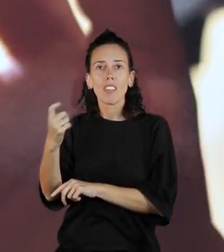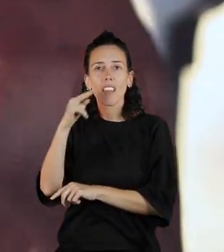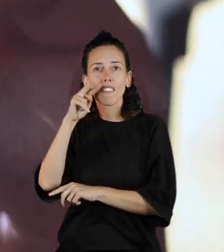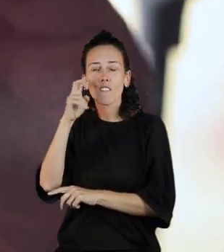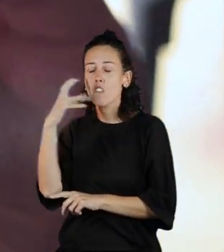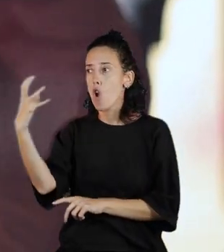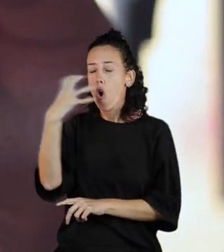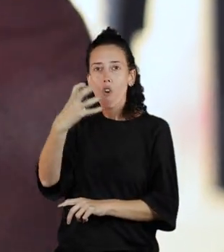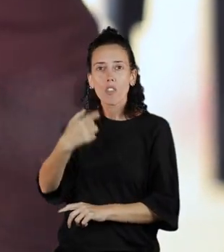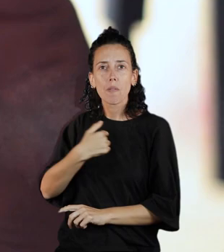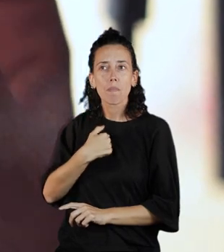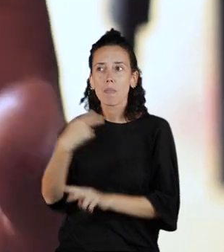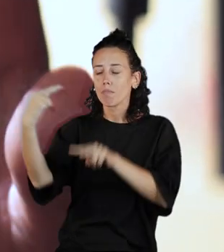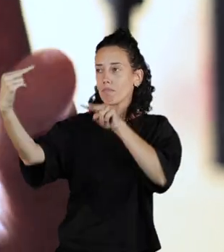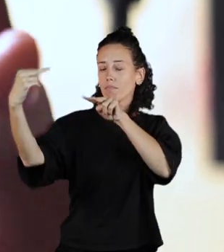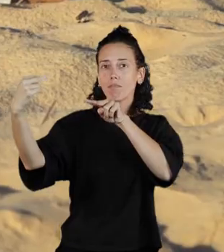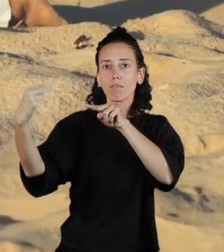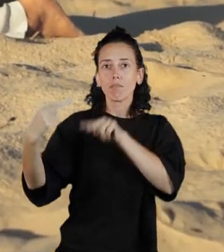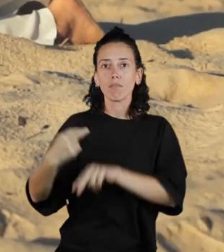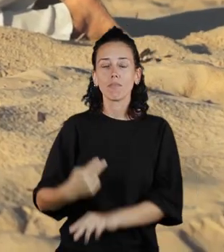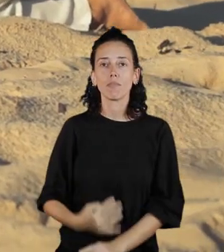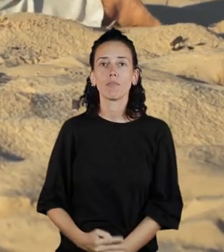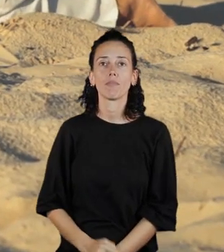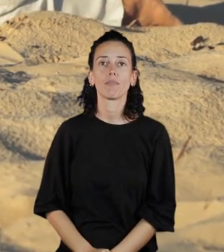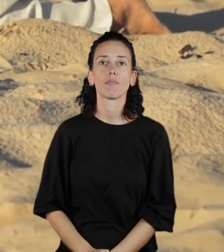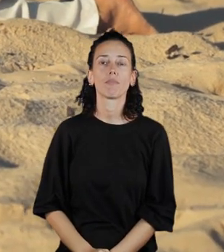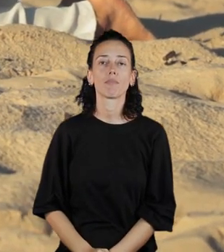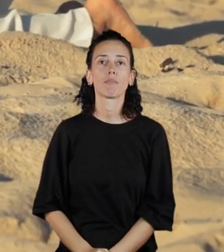vi odio reflejado en los ojos.